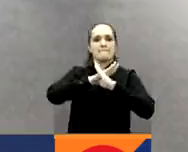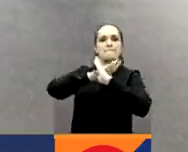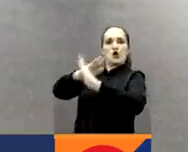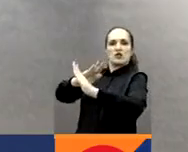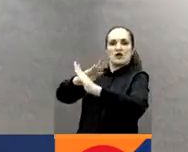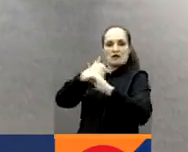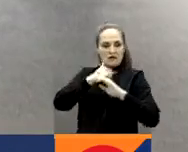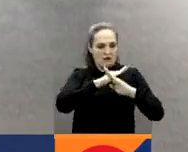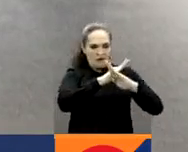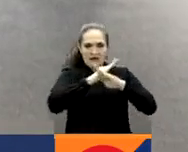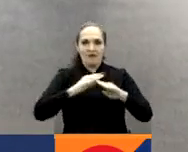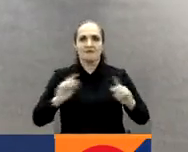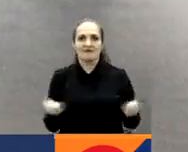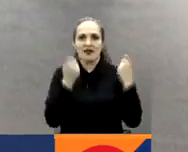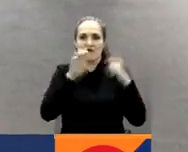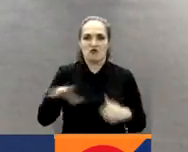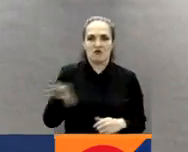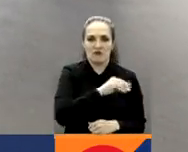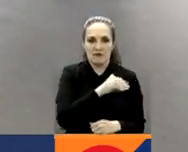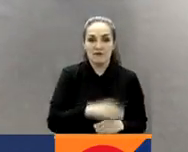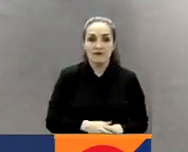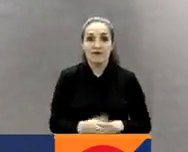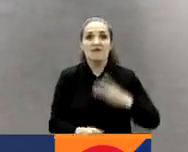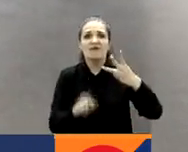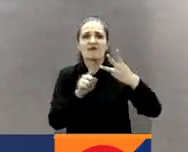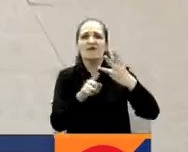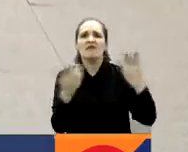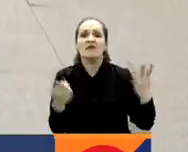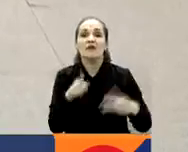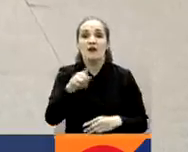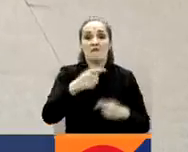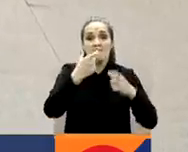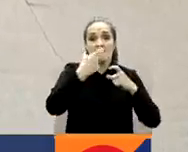para proteger a los demás. La tercera dosis aplica para quienes se hayan vacunado con Pfizer, Moderna y Janssen.